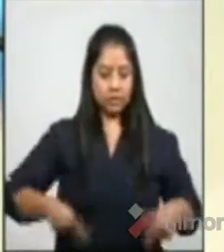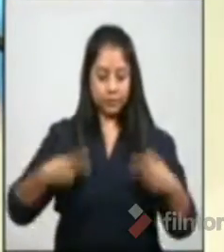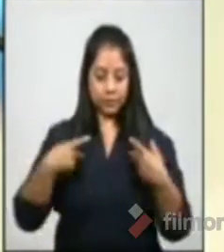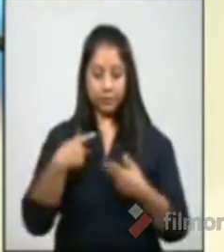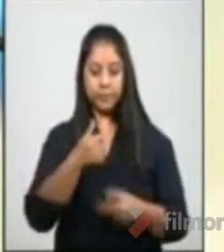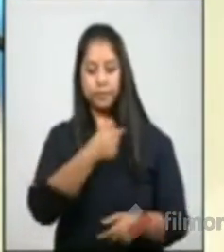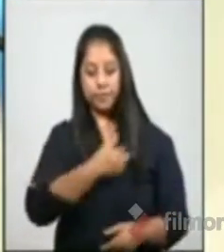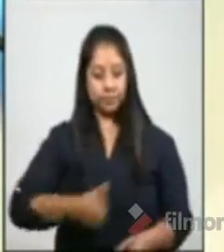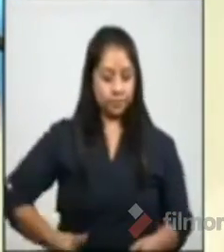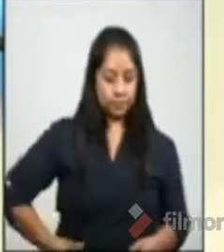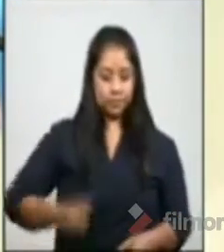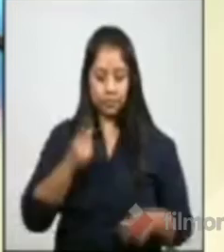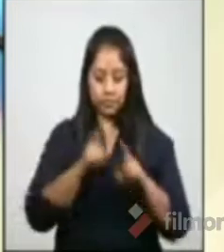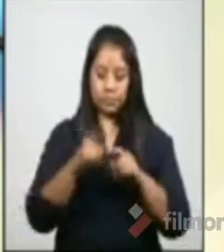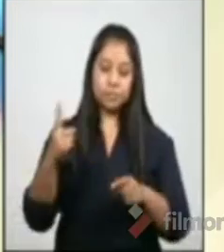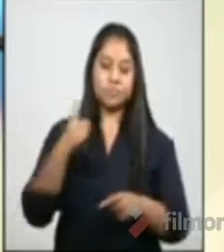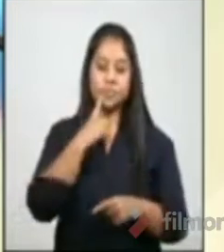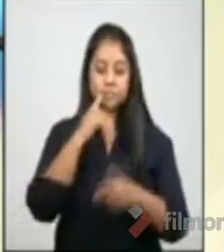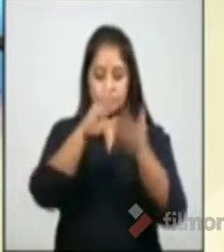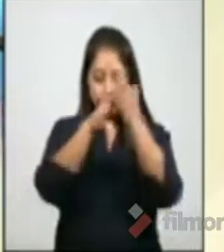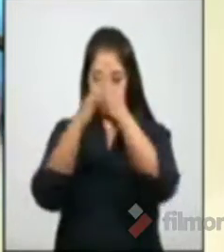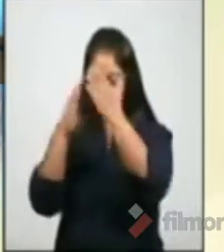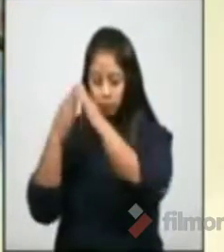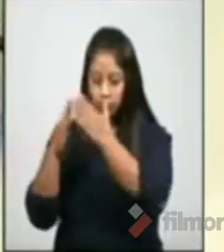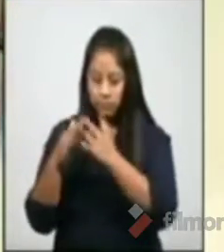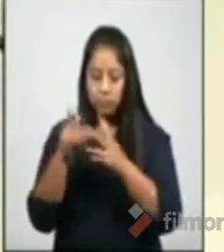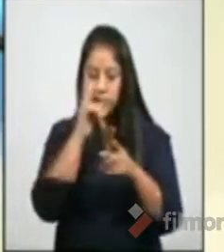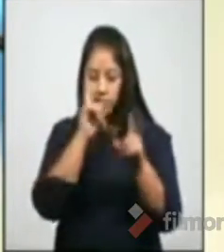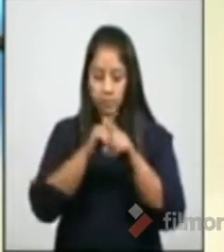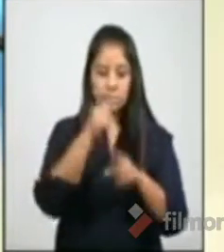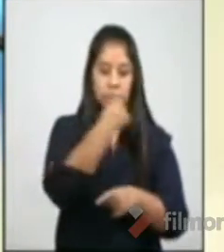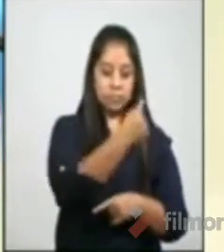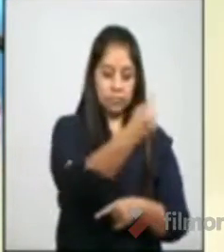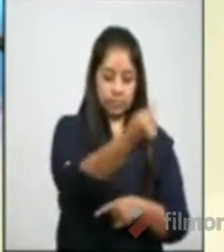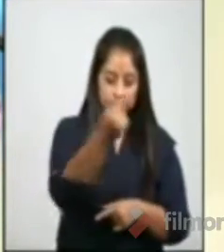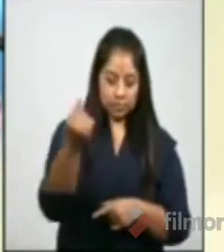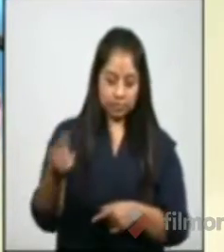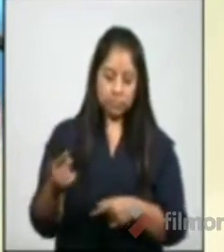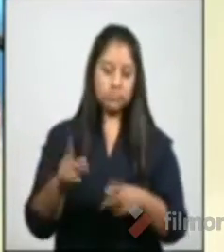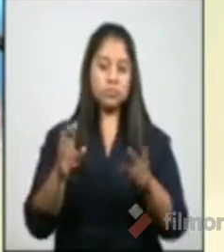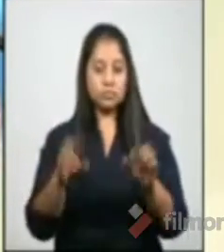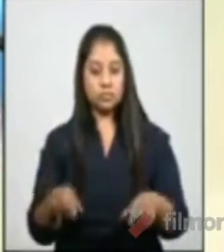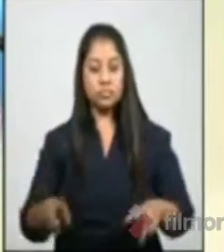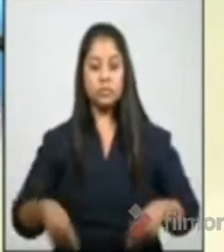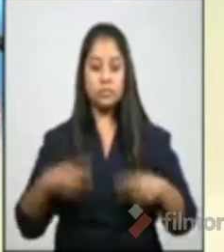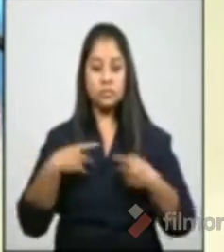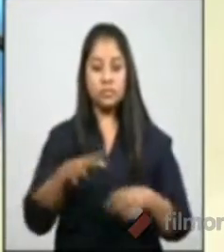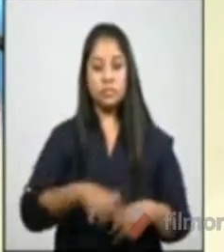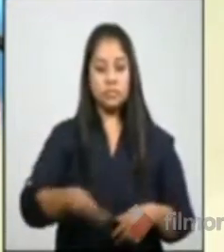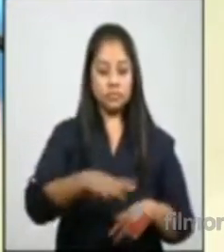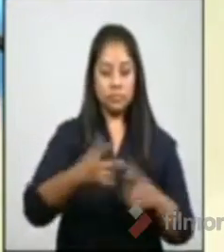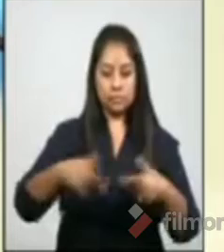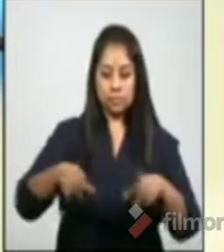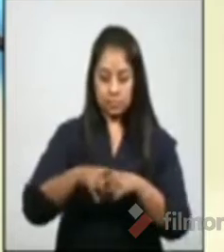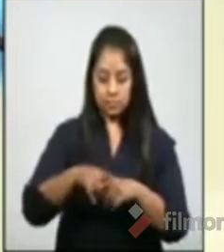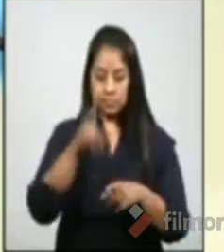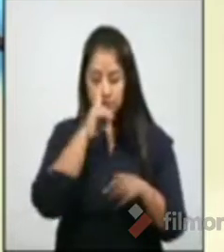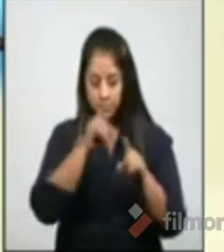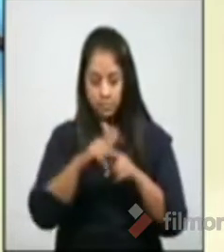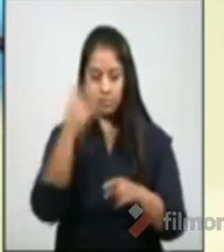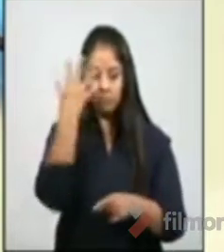las autoridades comunitarias y de cada uno de los habitantes de este lugar y de este bello